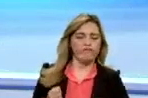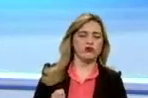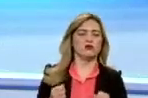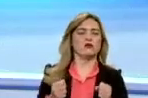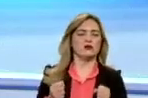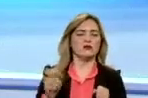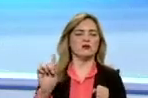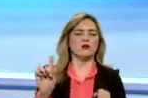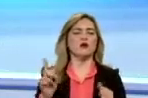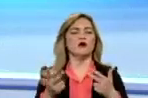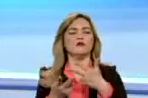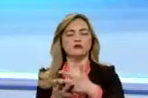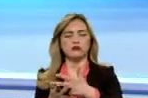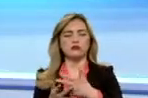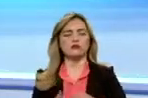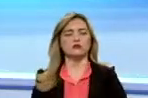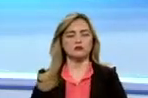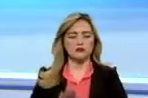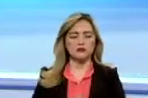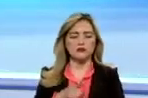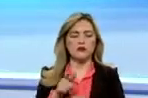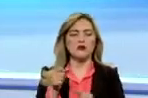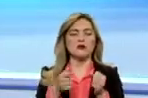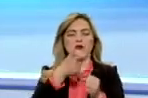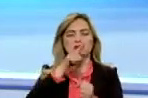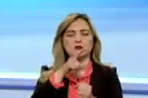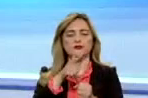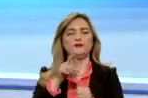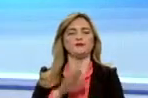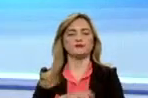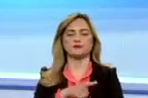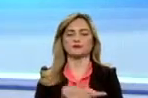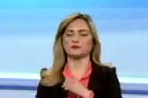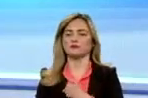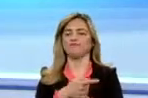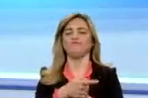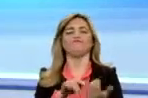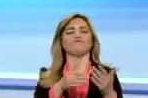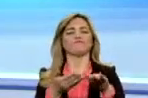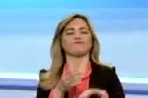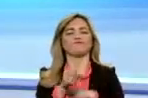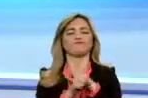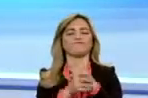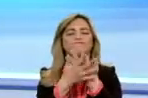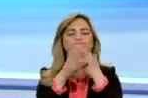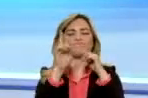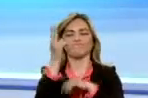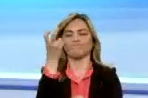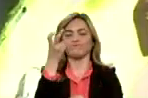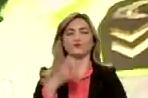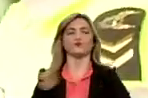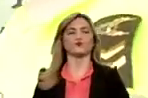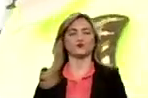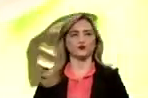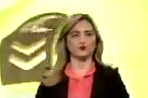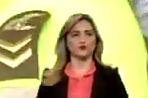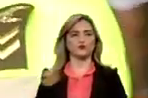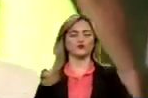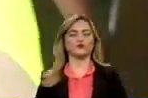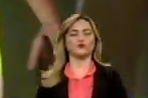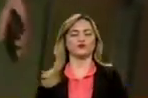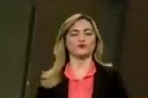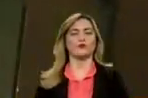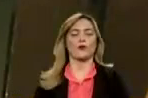reformularon cargos por el delito de muerte causada por conductor en estado de embriaguez, penado con 12 años. Esta vez el pedido